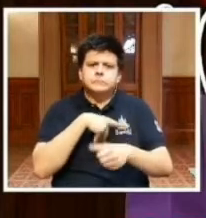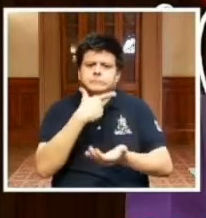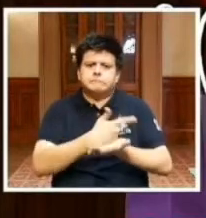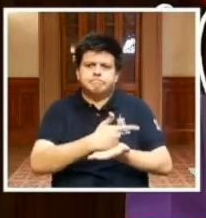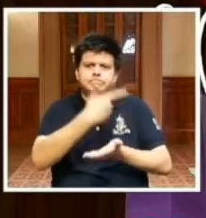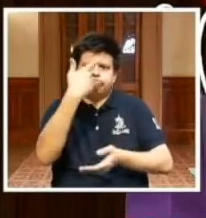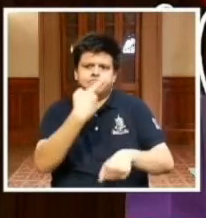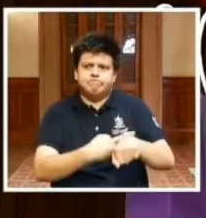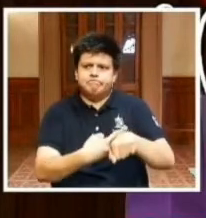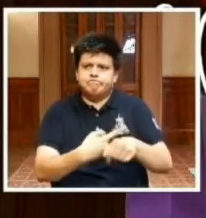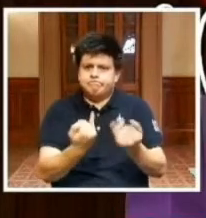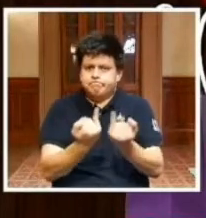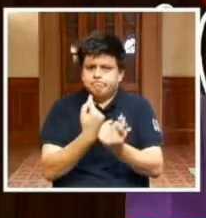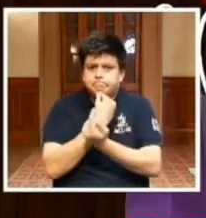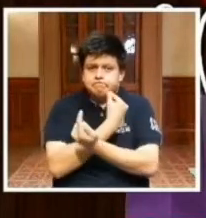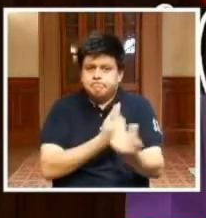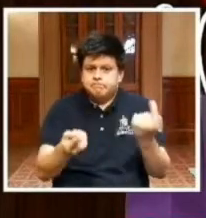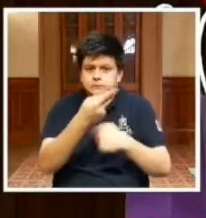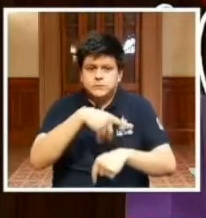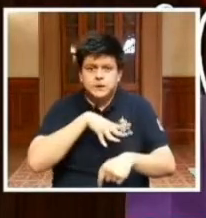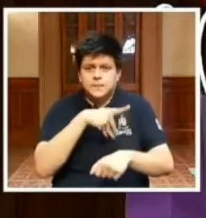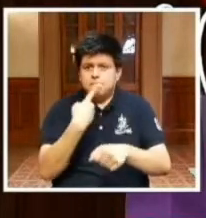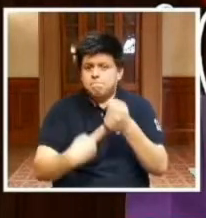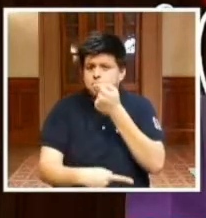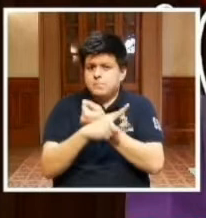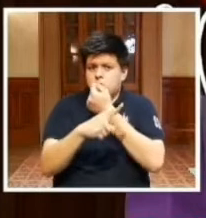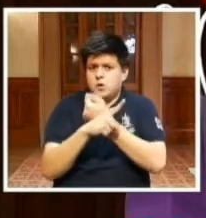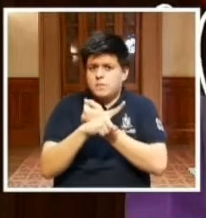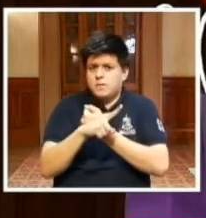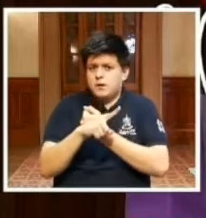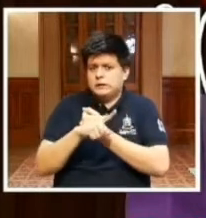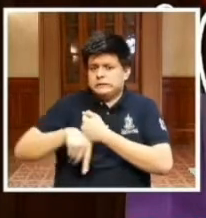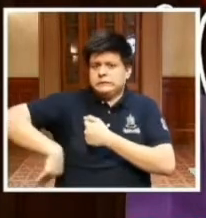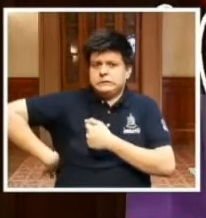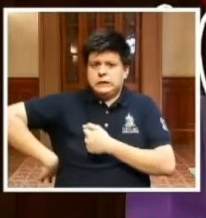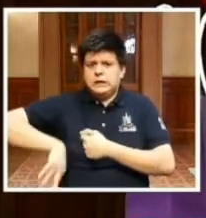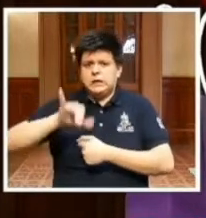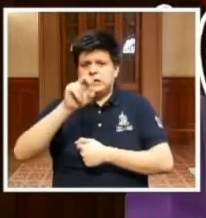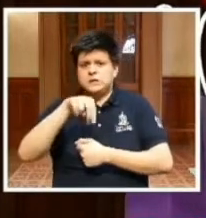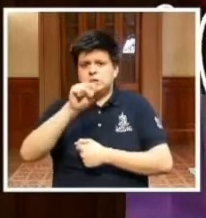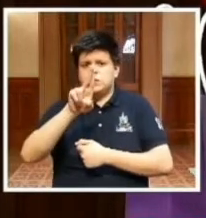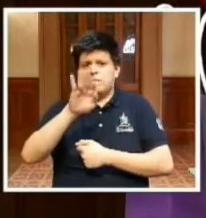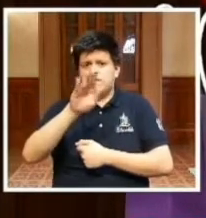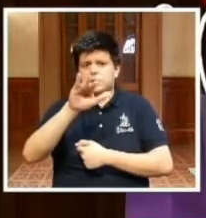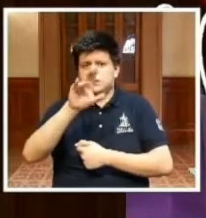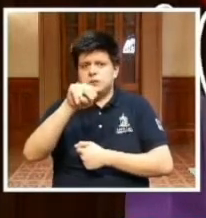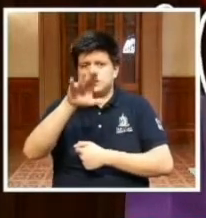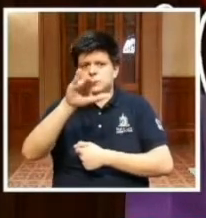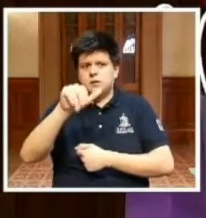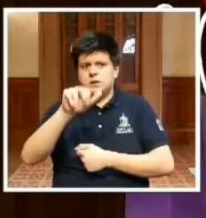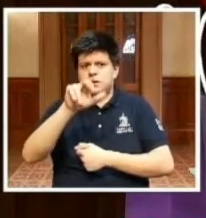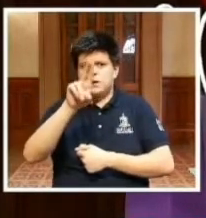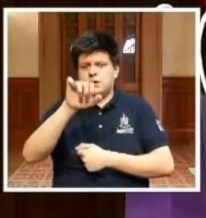crónicas. También hay niños que tienen insuficiencia renal o que tienen leucemia, que es el cáncer más frecuente